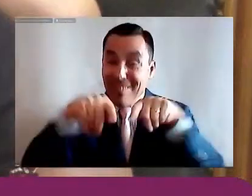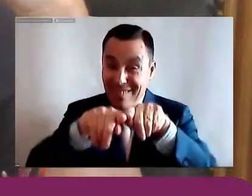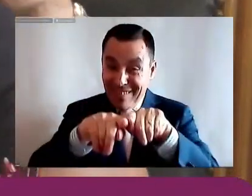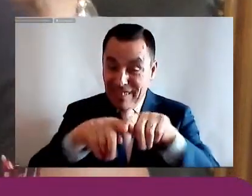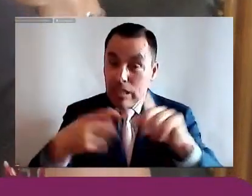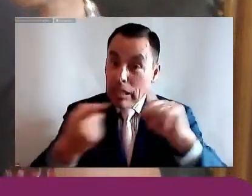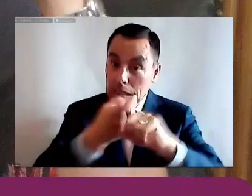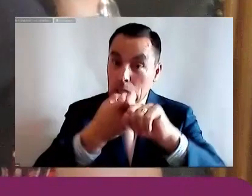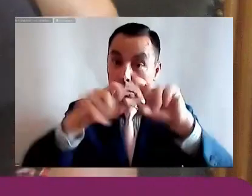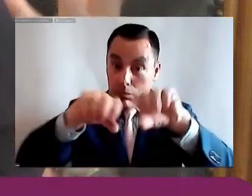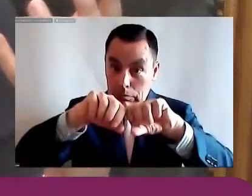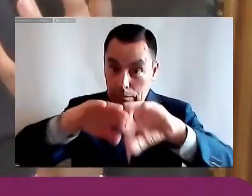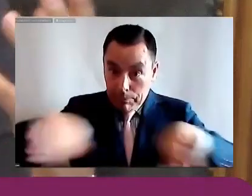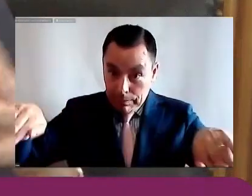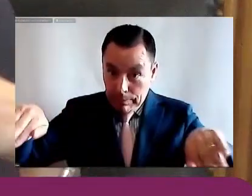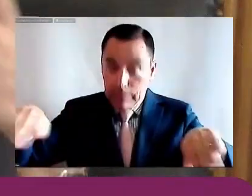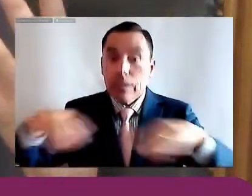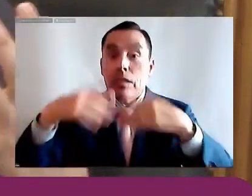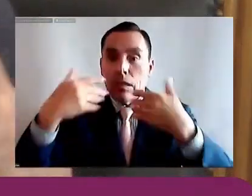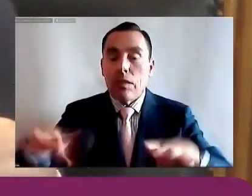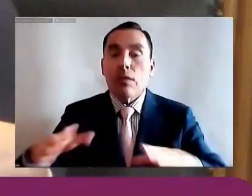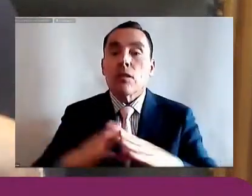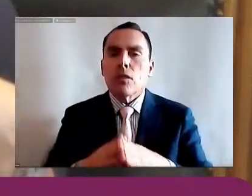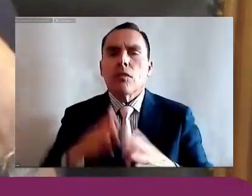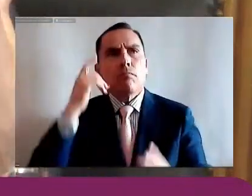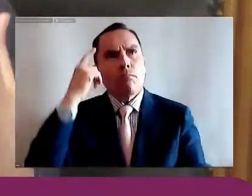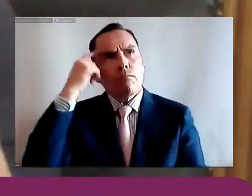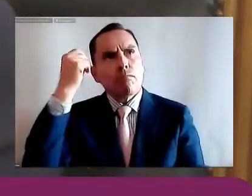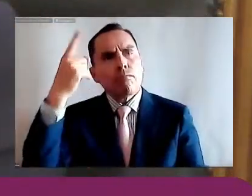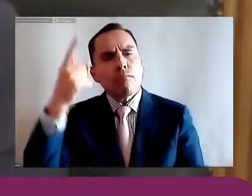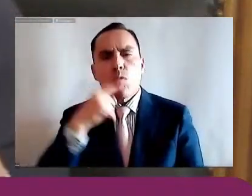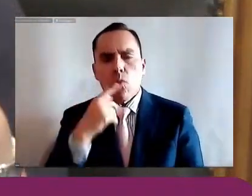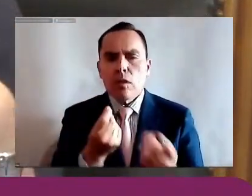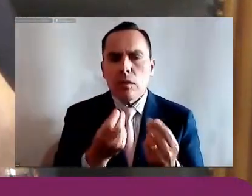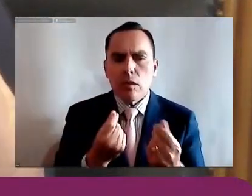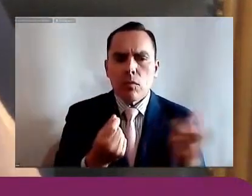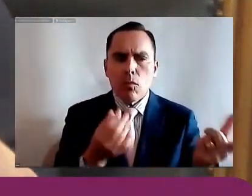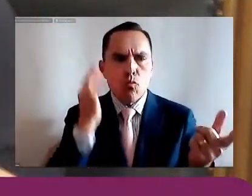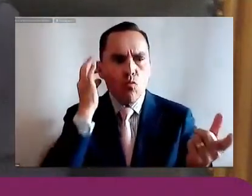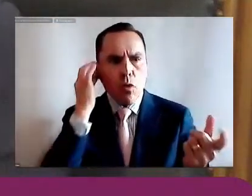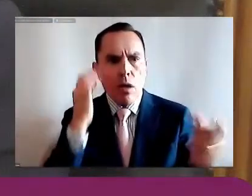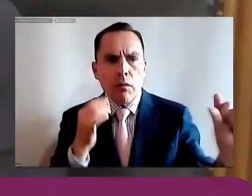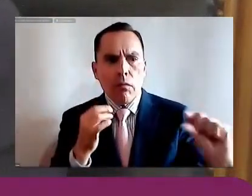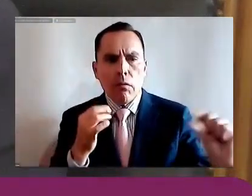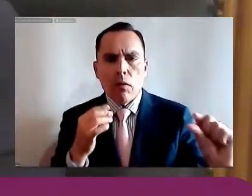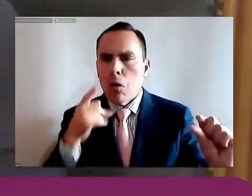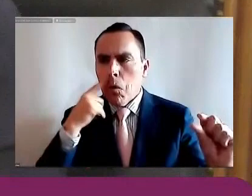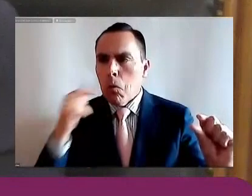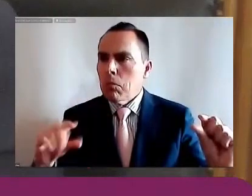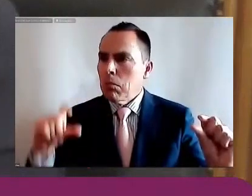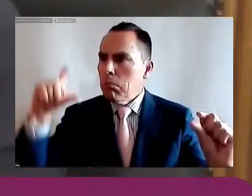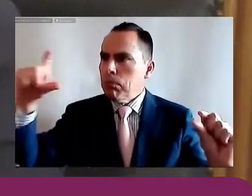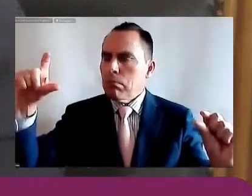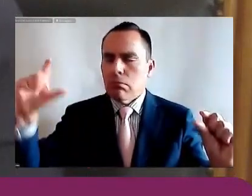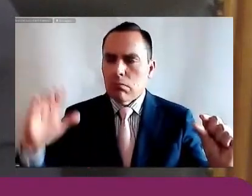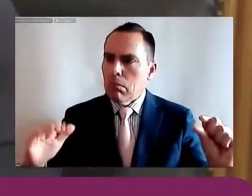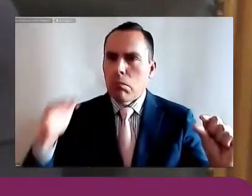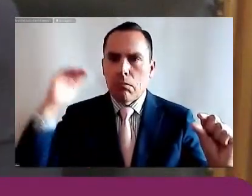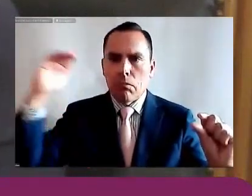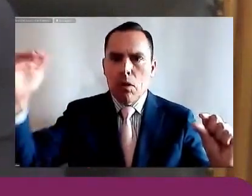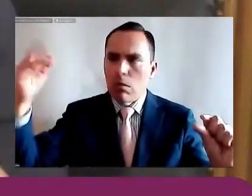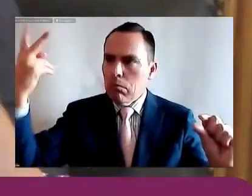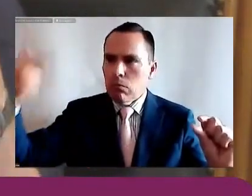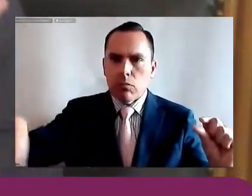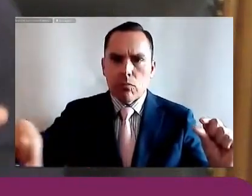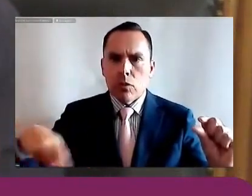este contexto económico de menor autonomía, obviamente muchas veces las mujeres quedan en una situación en